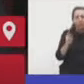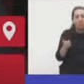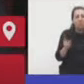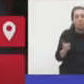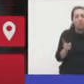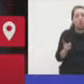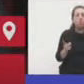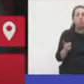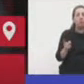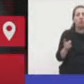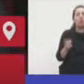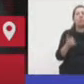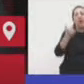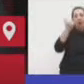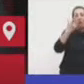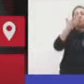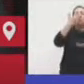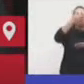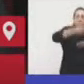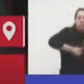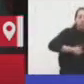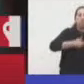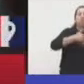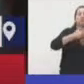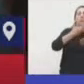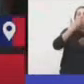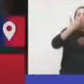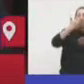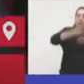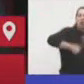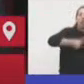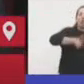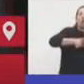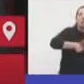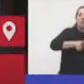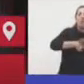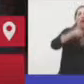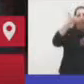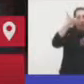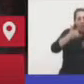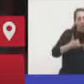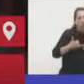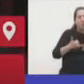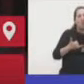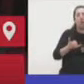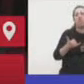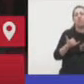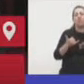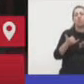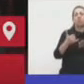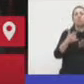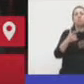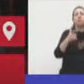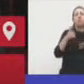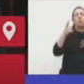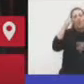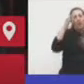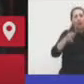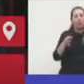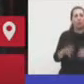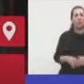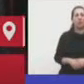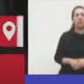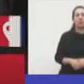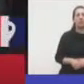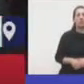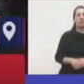rigen las otras libertades, devienen imposibles. Y que la democracia se asienta sobre la libertad de expresión, que no hay democracia sin